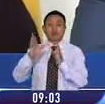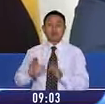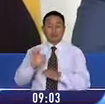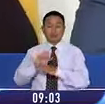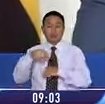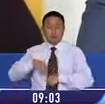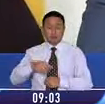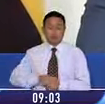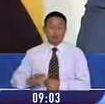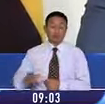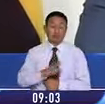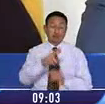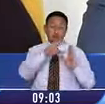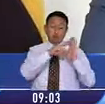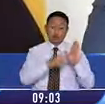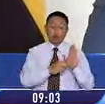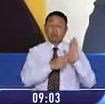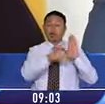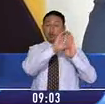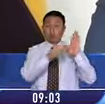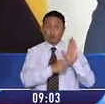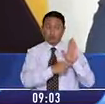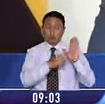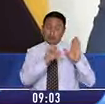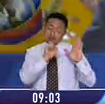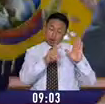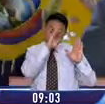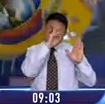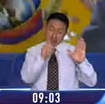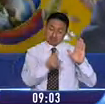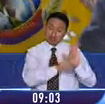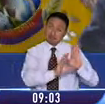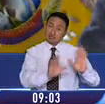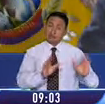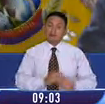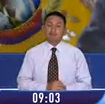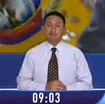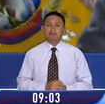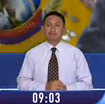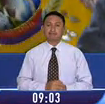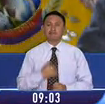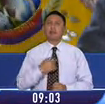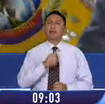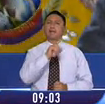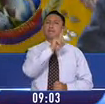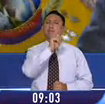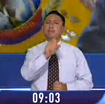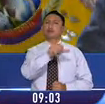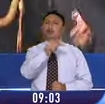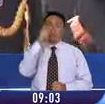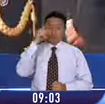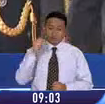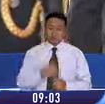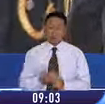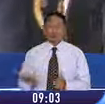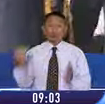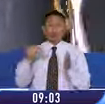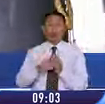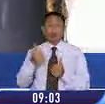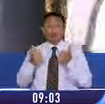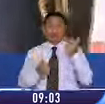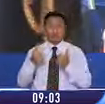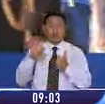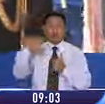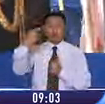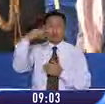reconoce que es una medida que está amparada en la Constitución. Al ser consultado si Guillermo Lasso se presentará como candidato para